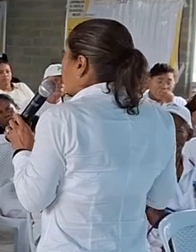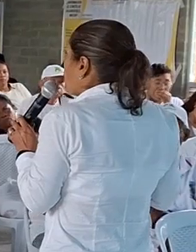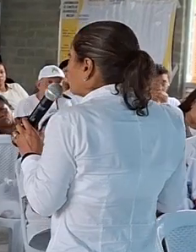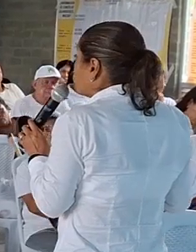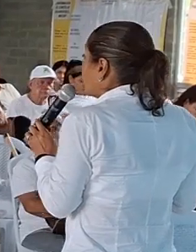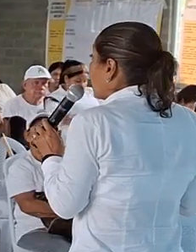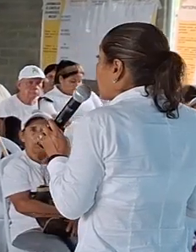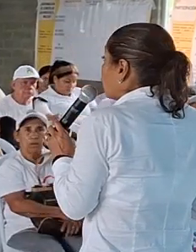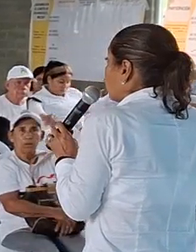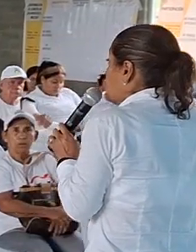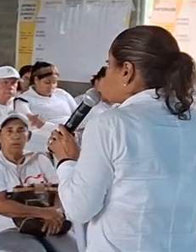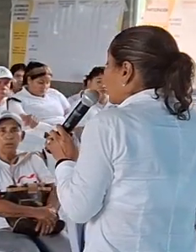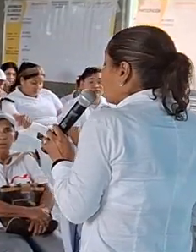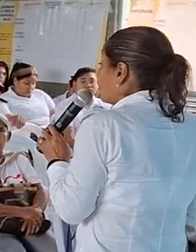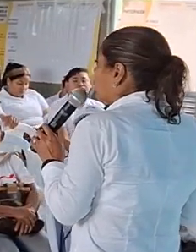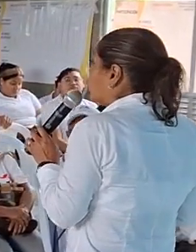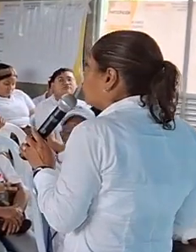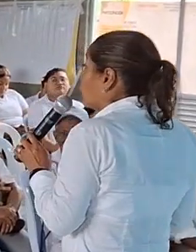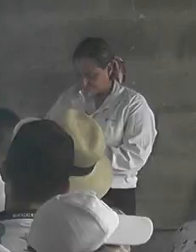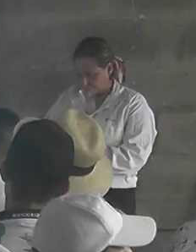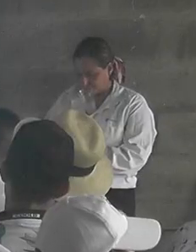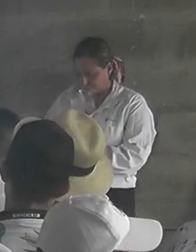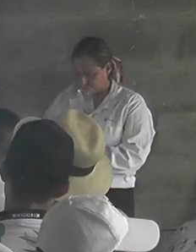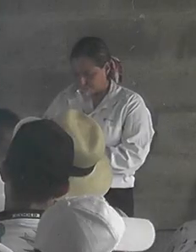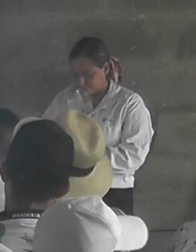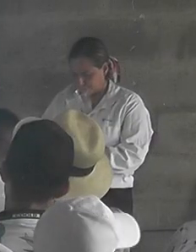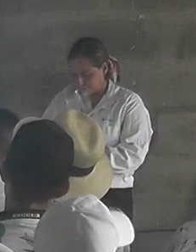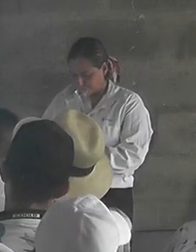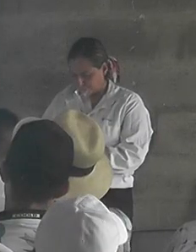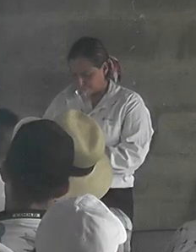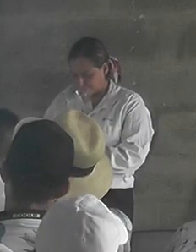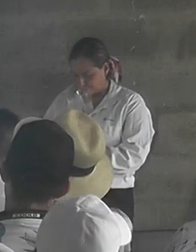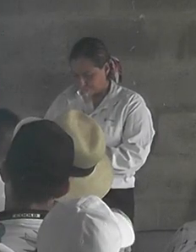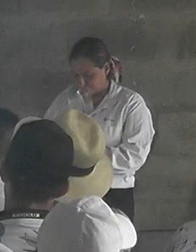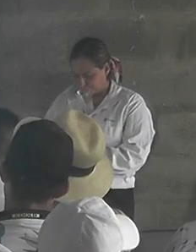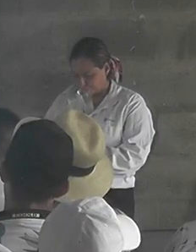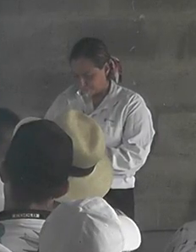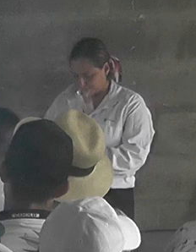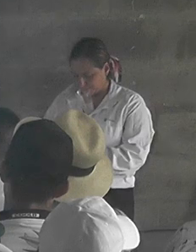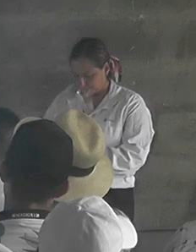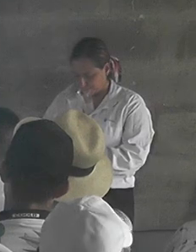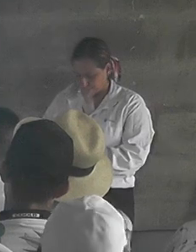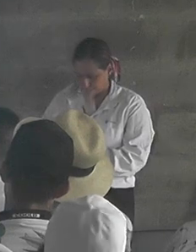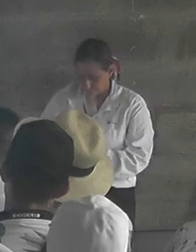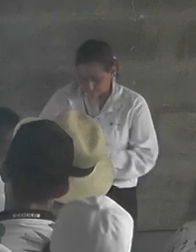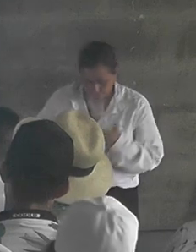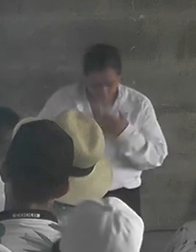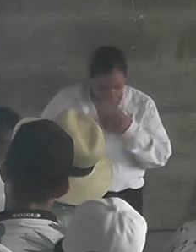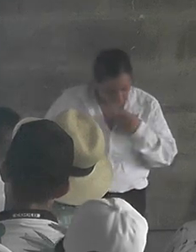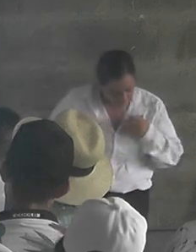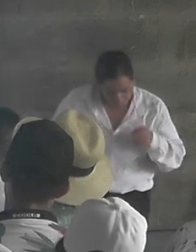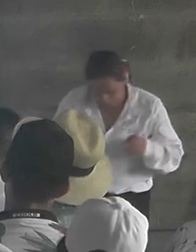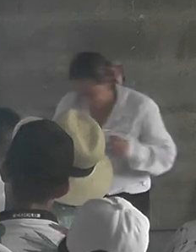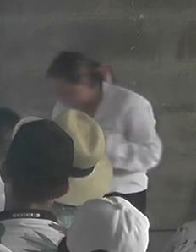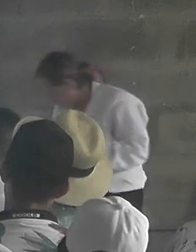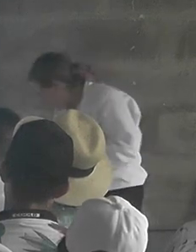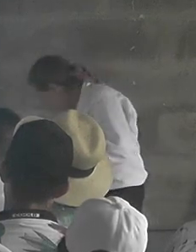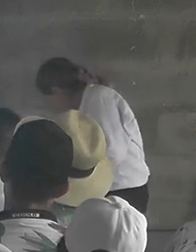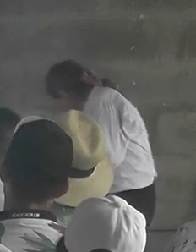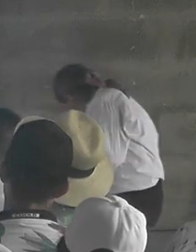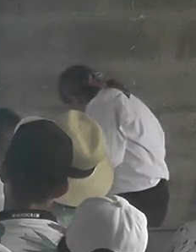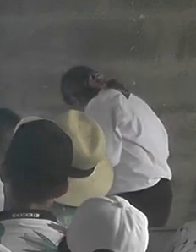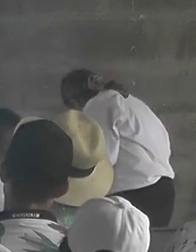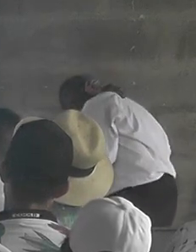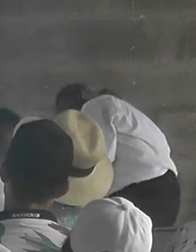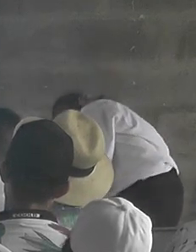la empresa de servicios públicos nos haga a nosotros, ¿qué tenemos que hacer? Un derecho de petición. Desafortunadamente es una